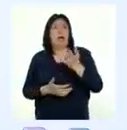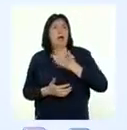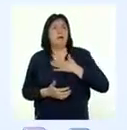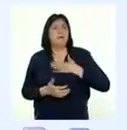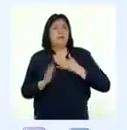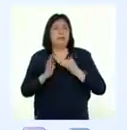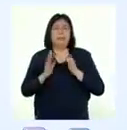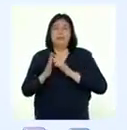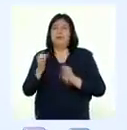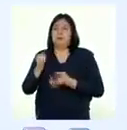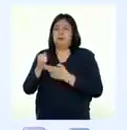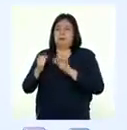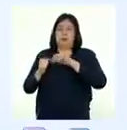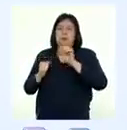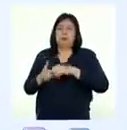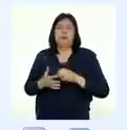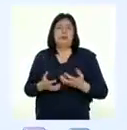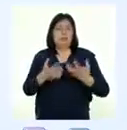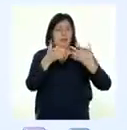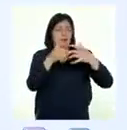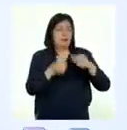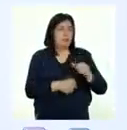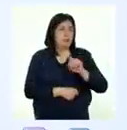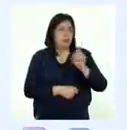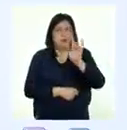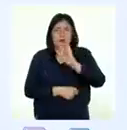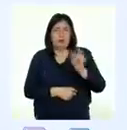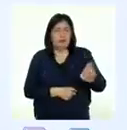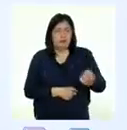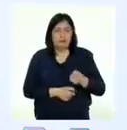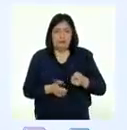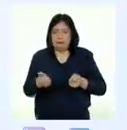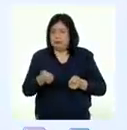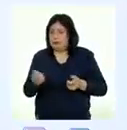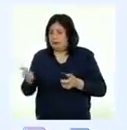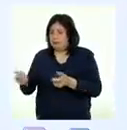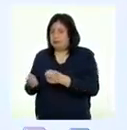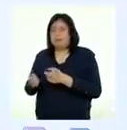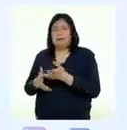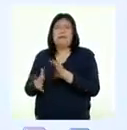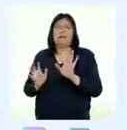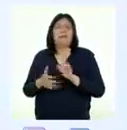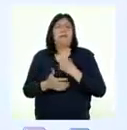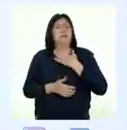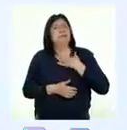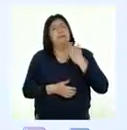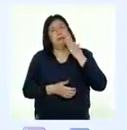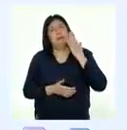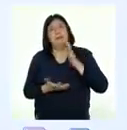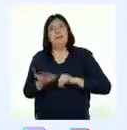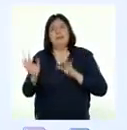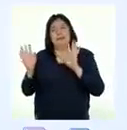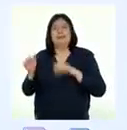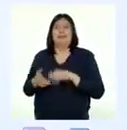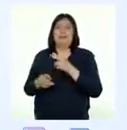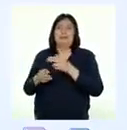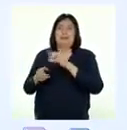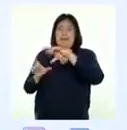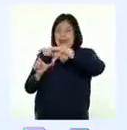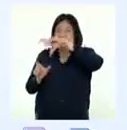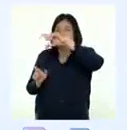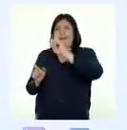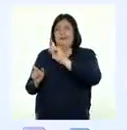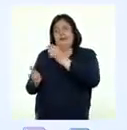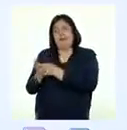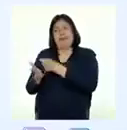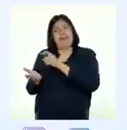casa siempre nos aseguramos de tener todos los aparatos que no usamos desenchufados. Bueno, mi mamá lo hace por un tema de ahorro en el recibo de